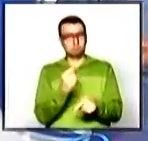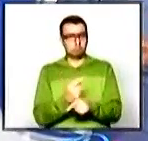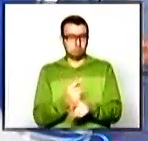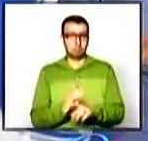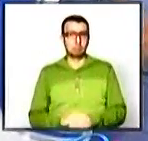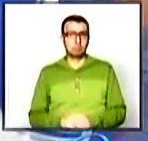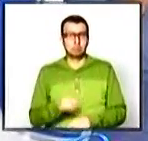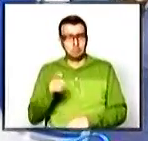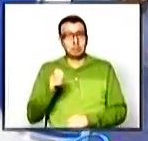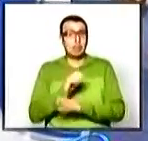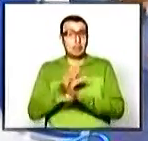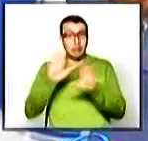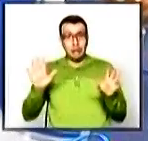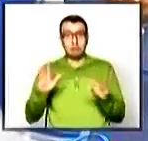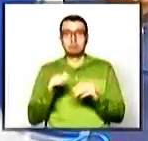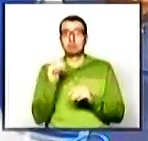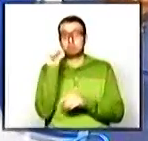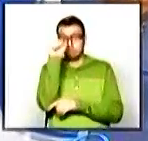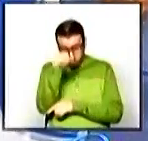obvio que esas